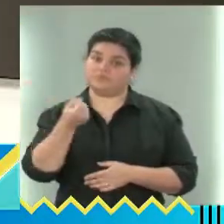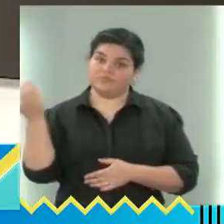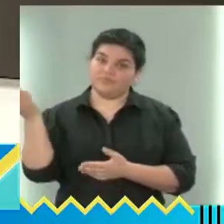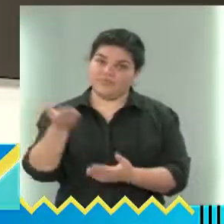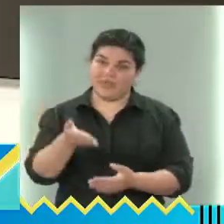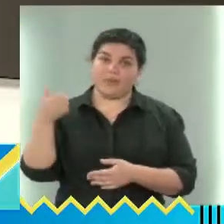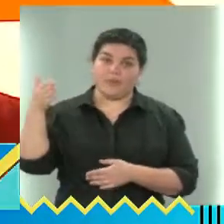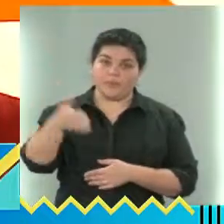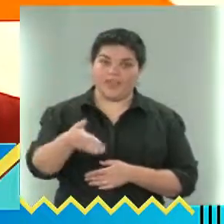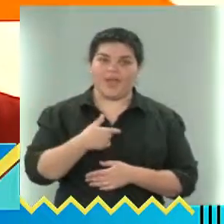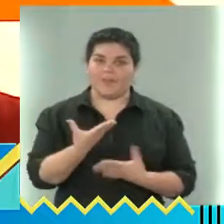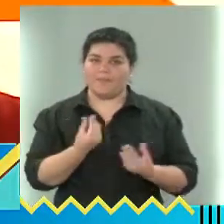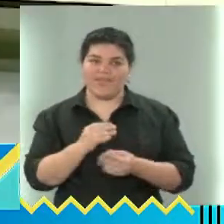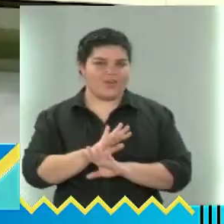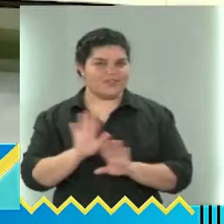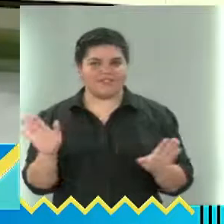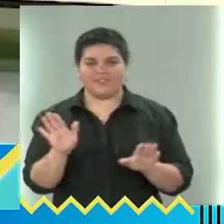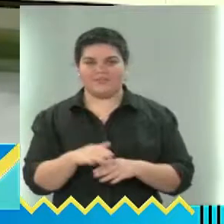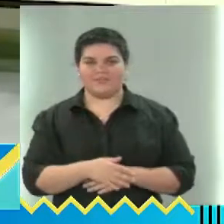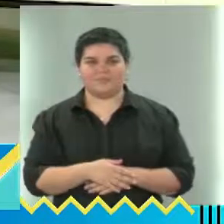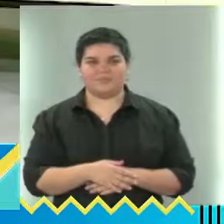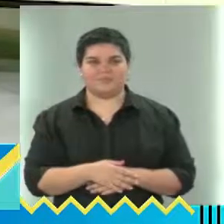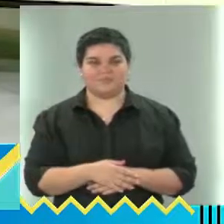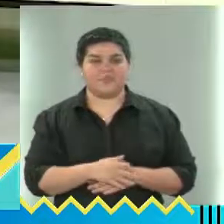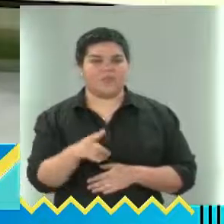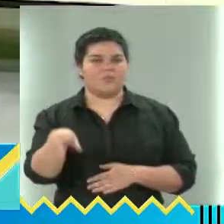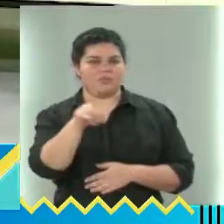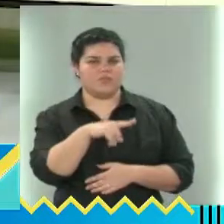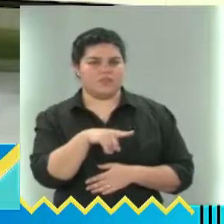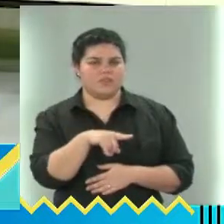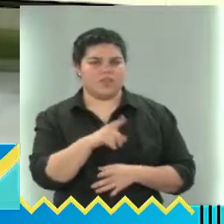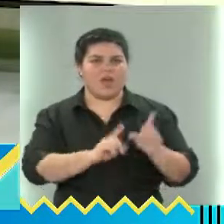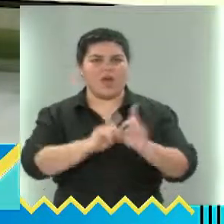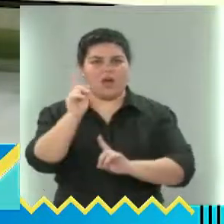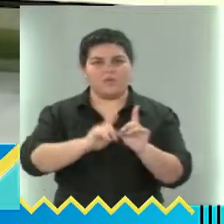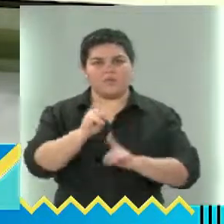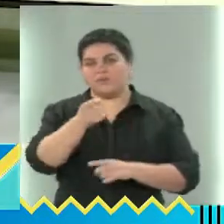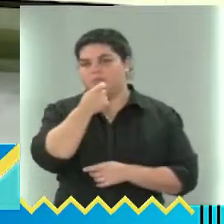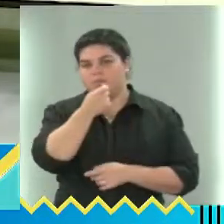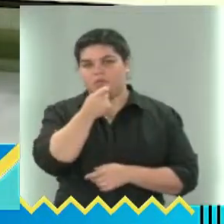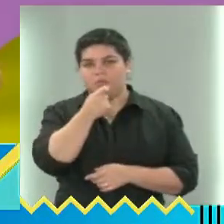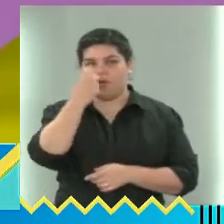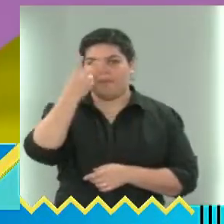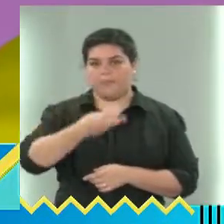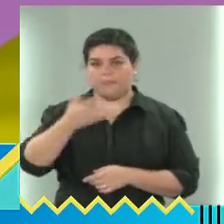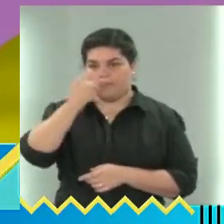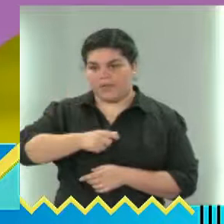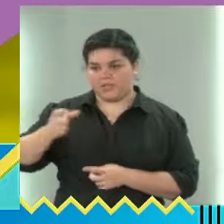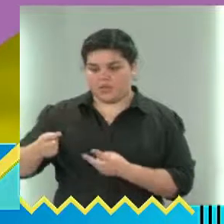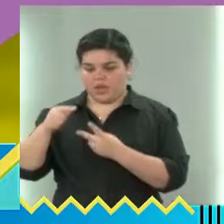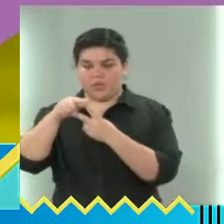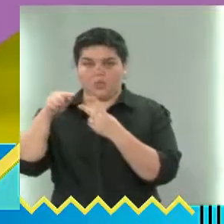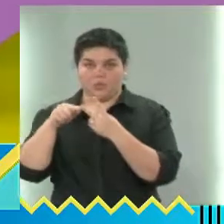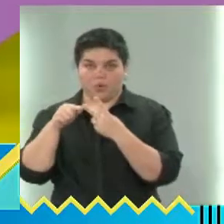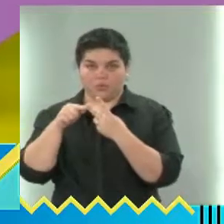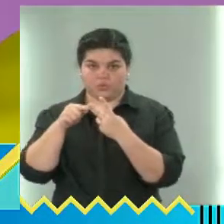donación van a perder el miedo. Bien, perfecto. Sobre todo eso, ¿les ha pasado situaciones en las que vayan, por ejemplo, 2 personas a